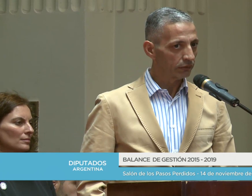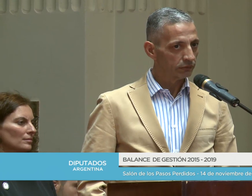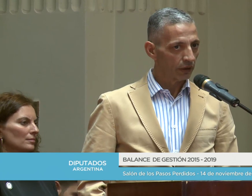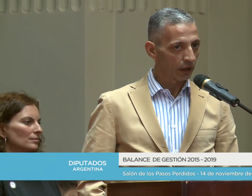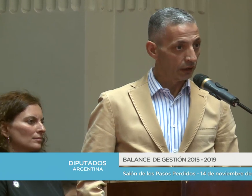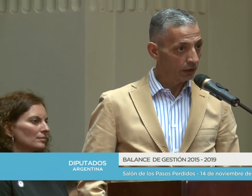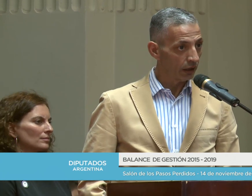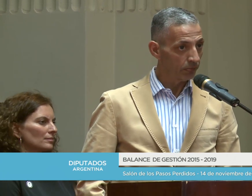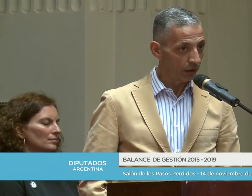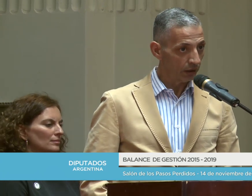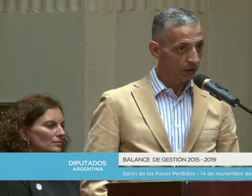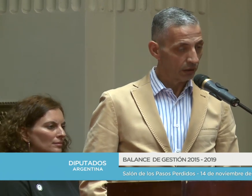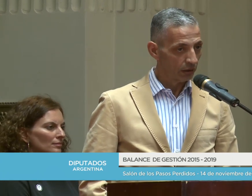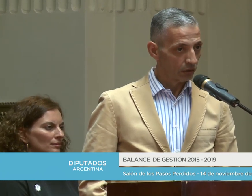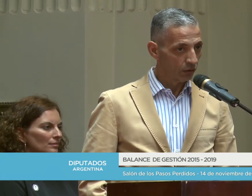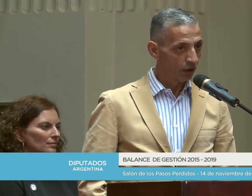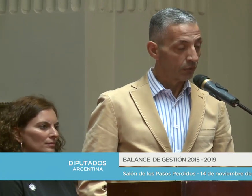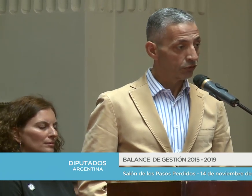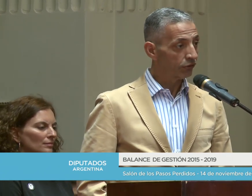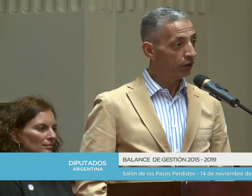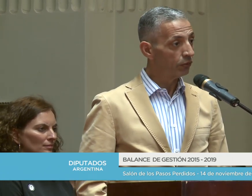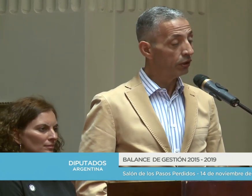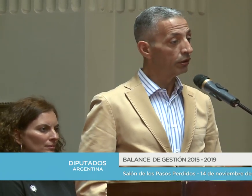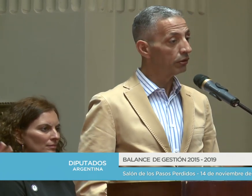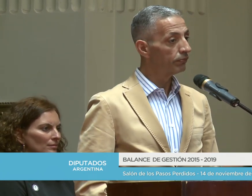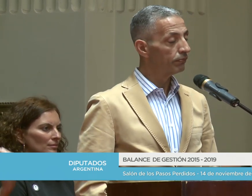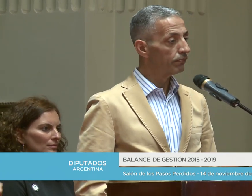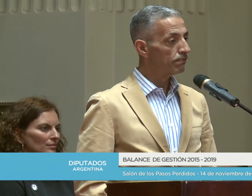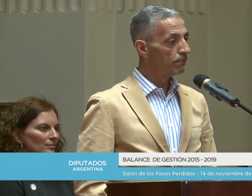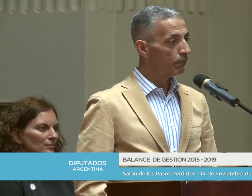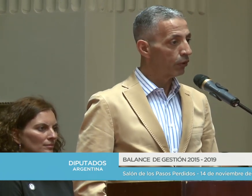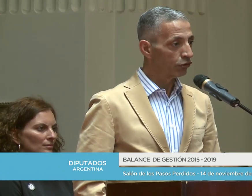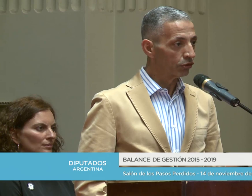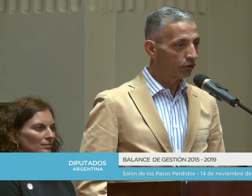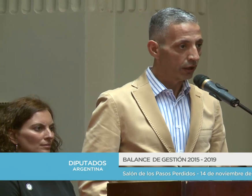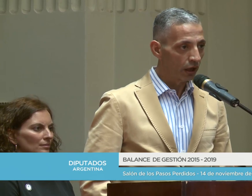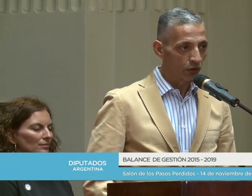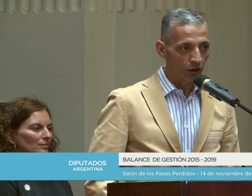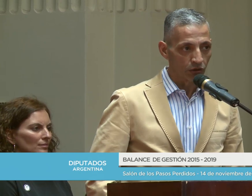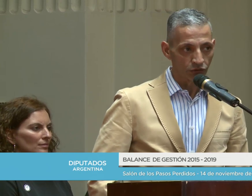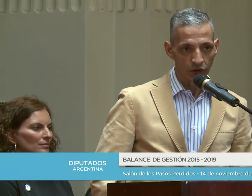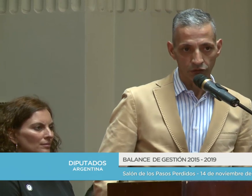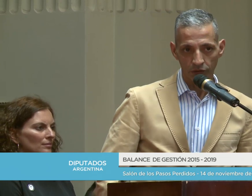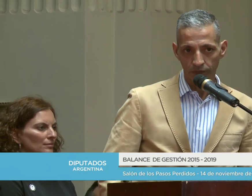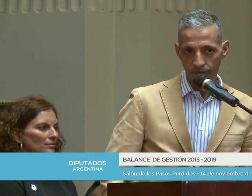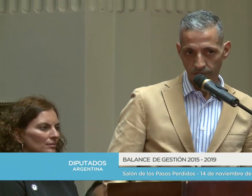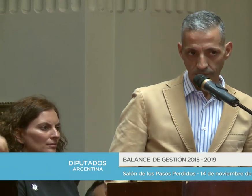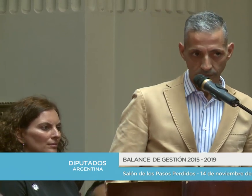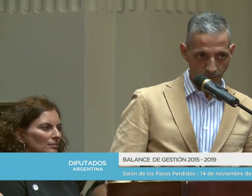sacar la Argentina de pie o la vamos a seguir hundiendo. Por eso el diálogo y el